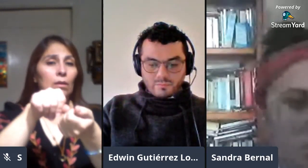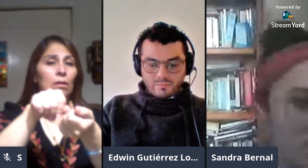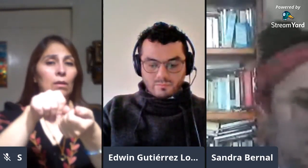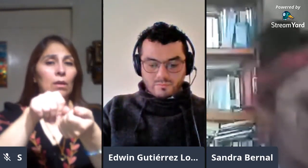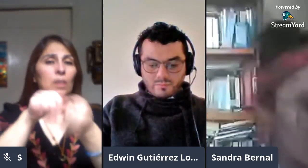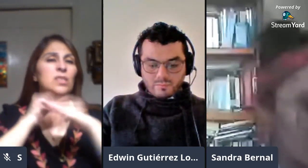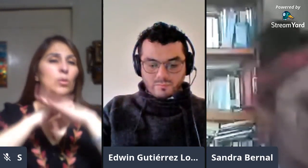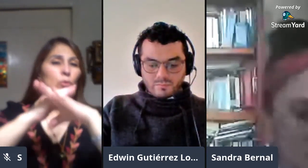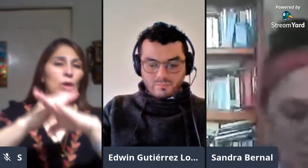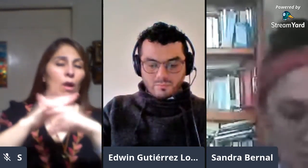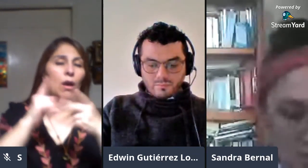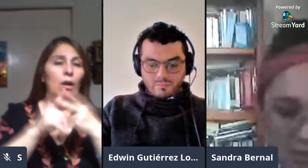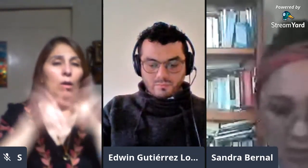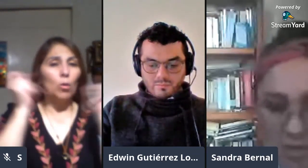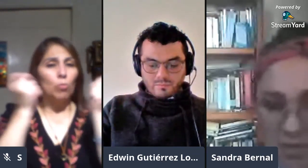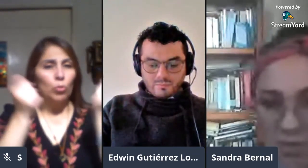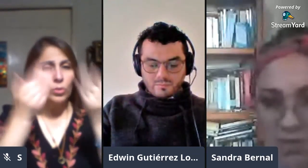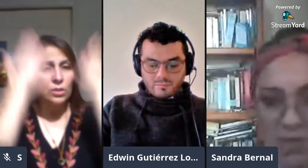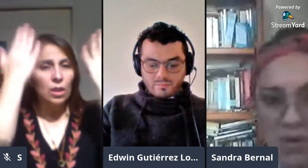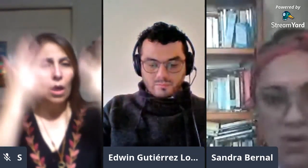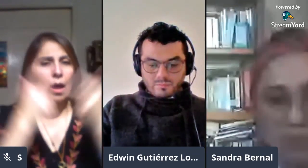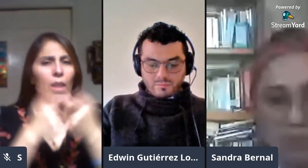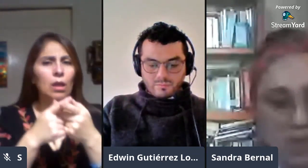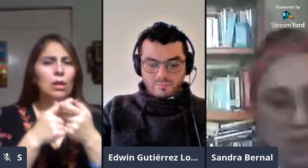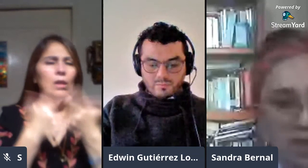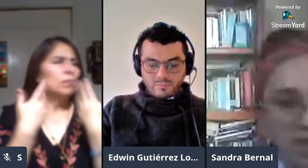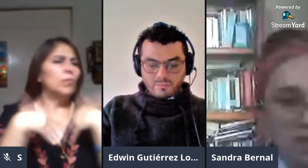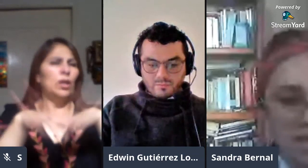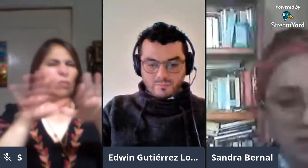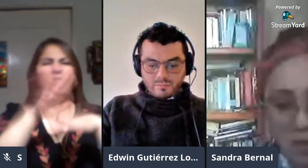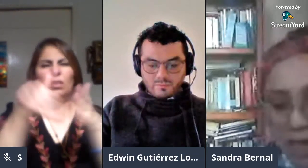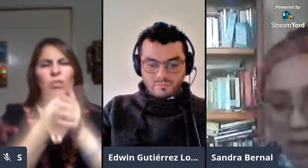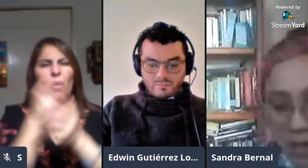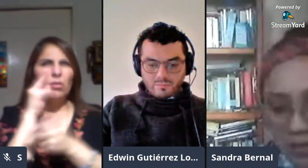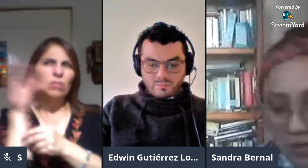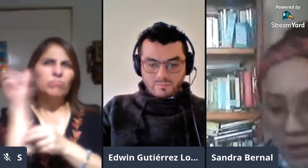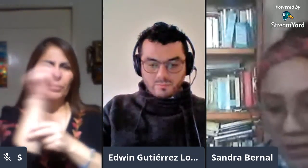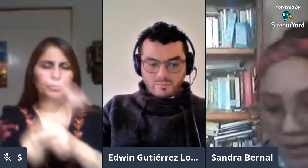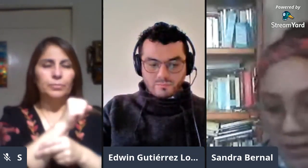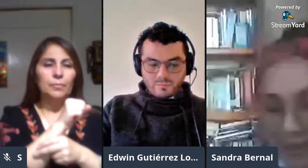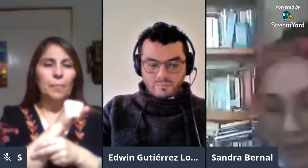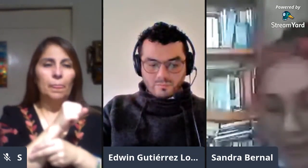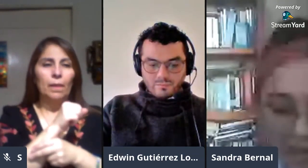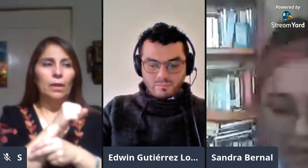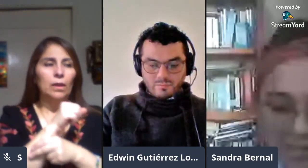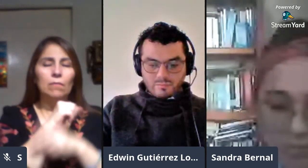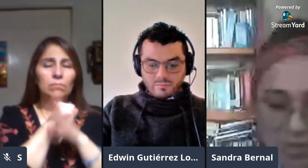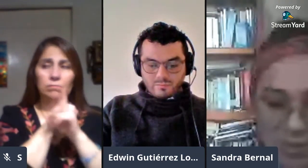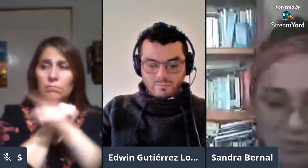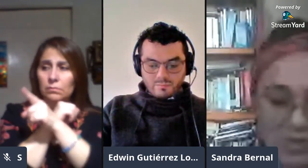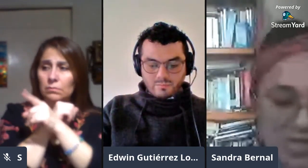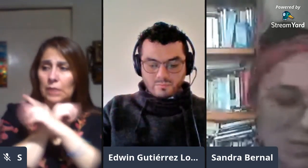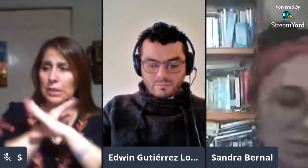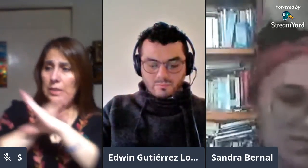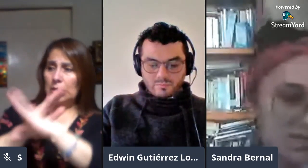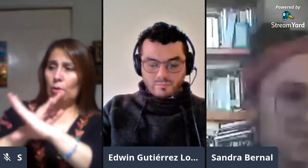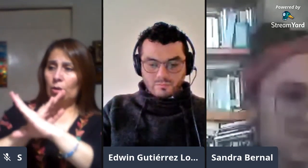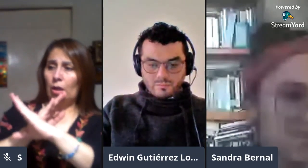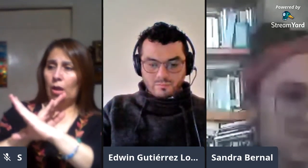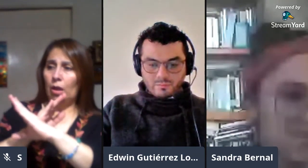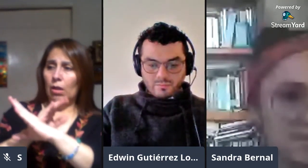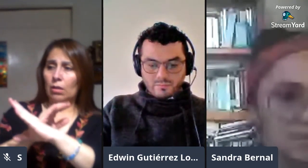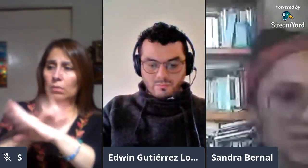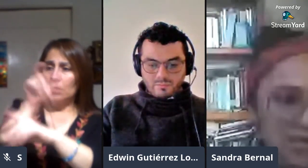seguridad, en publicidad, como ya todas y todos lo sabemos, dejando a un lado la seguridad o el aseguramiento de estas poblaciones